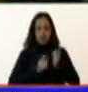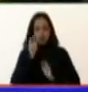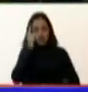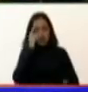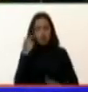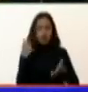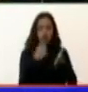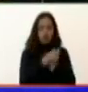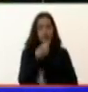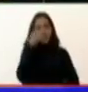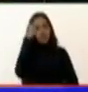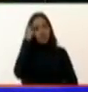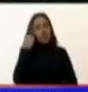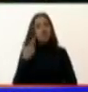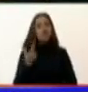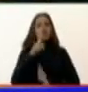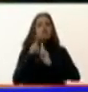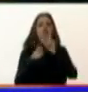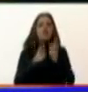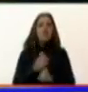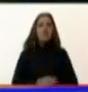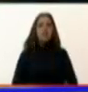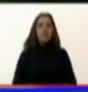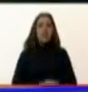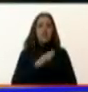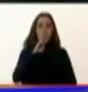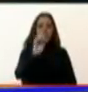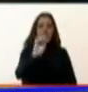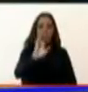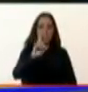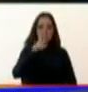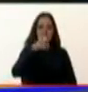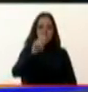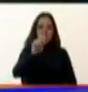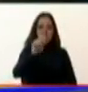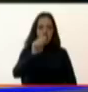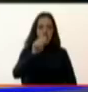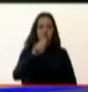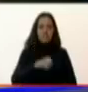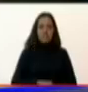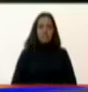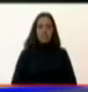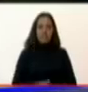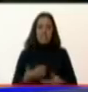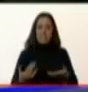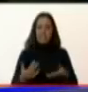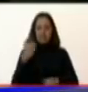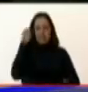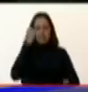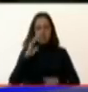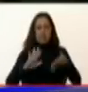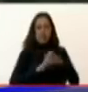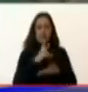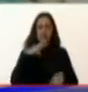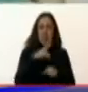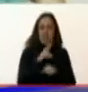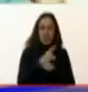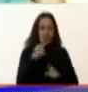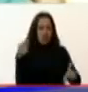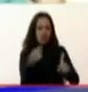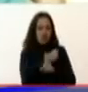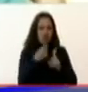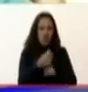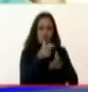fecha, para preguntarle a Michelle Bachelet qué opina de la tortura, de las violaciones, de la masacre en